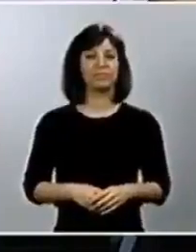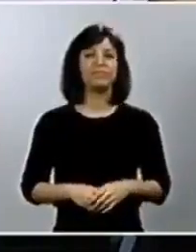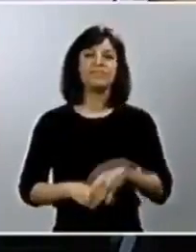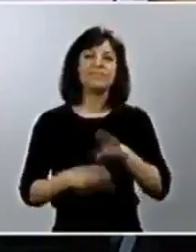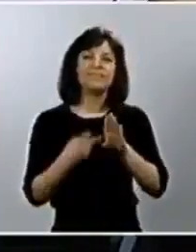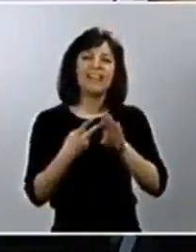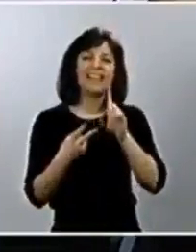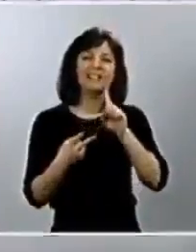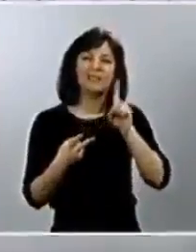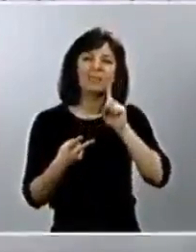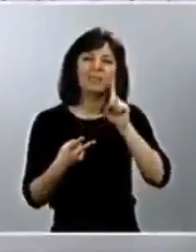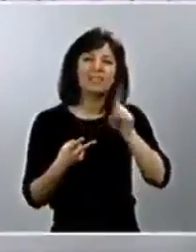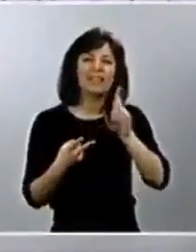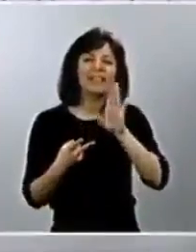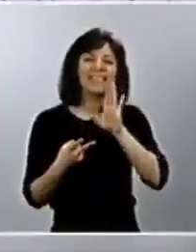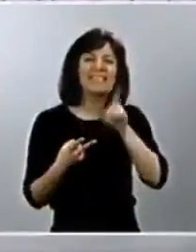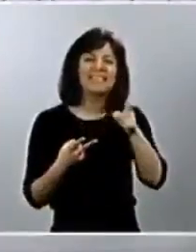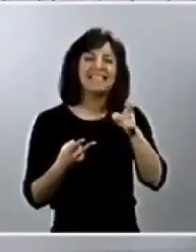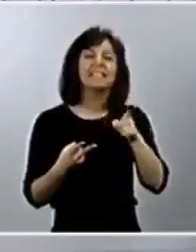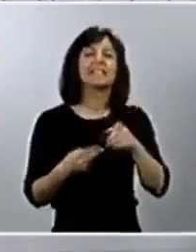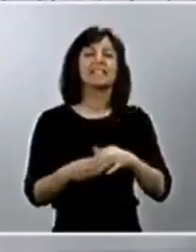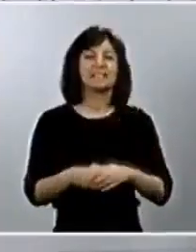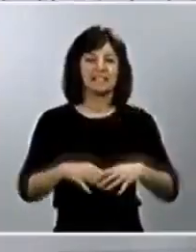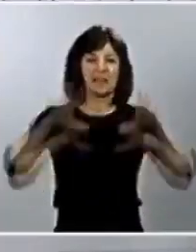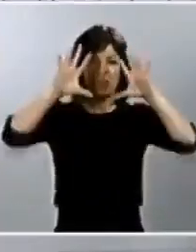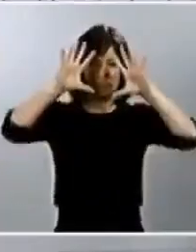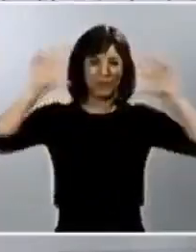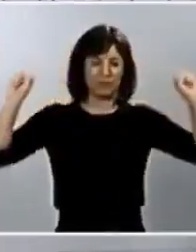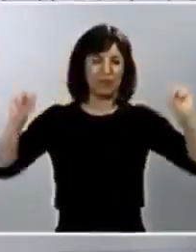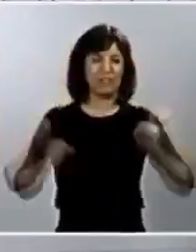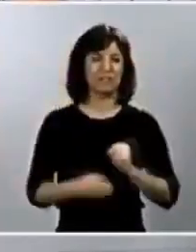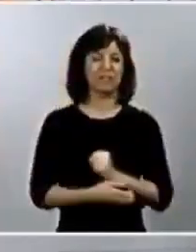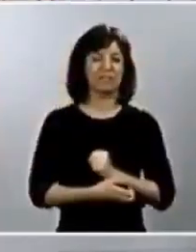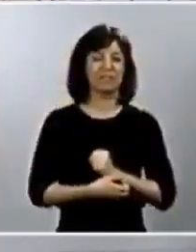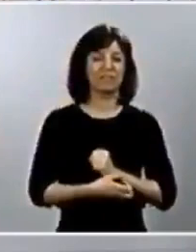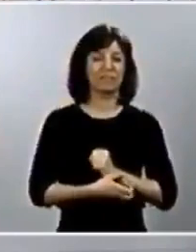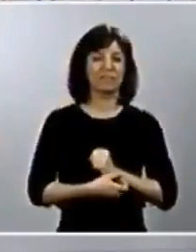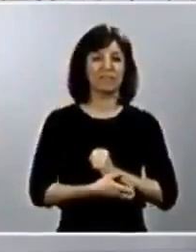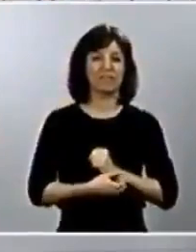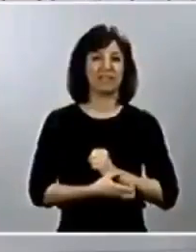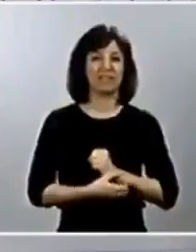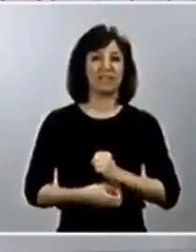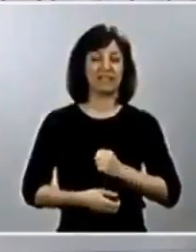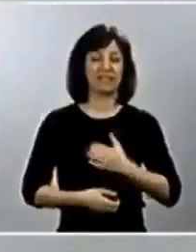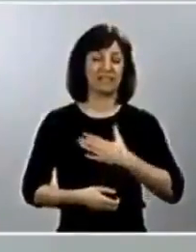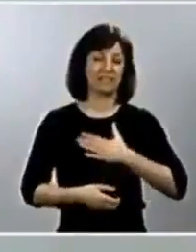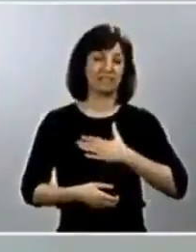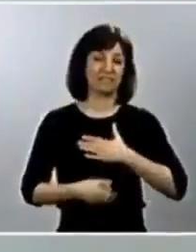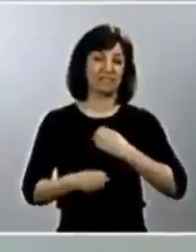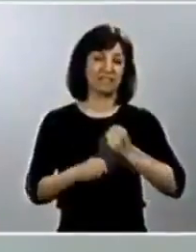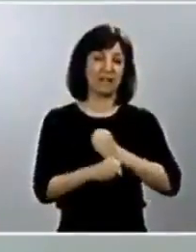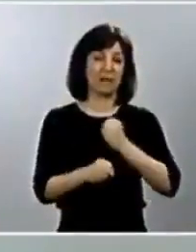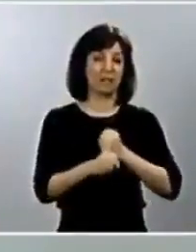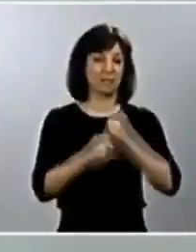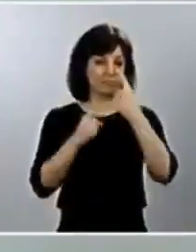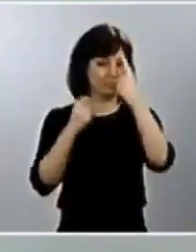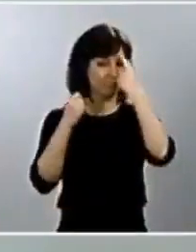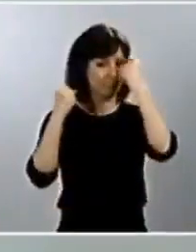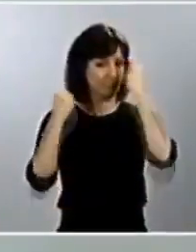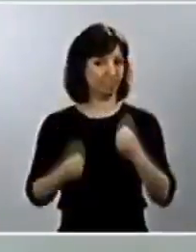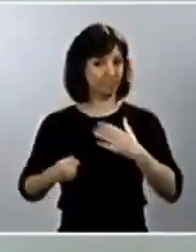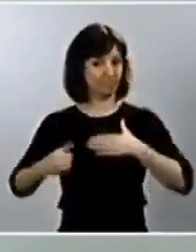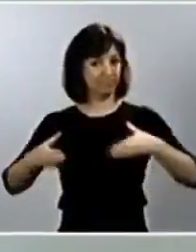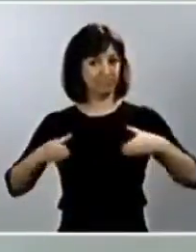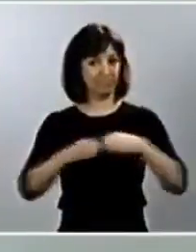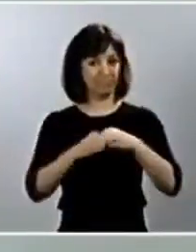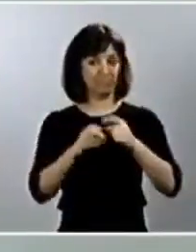Decirle que nosotros estamos trabajando con nuestros especialistas en dos direcciones.